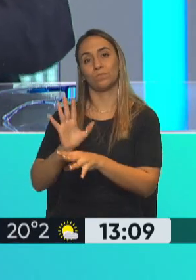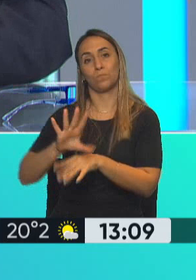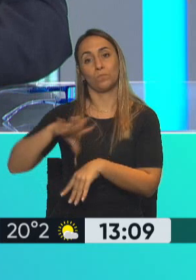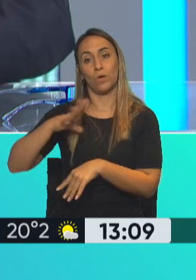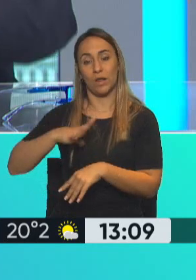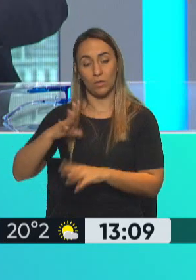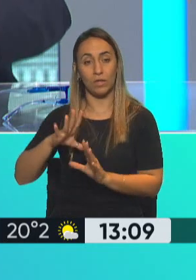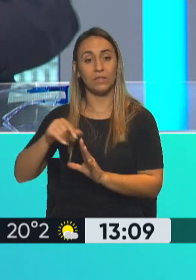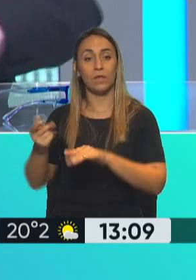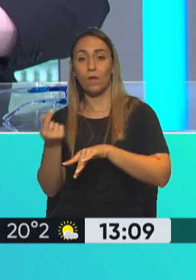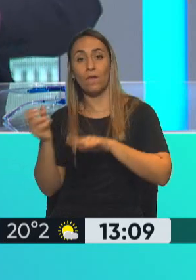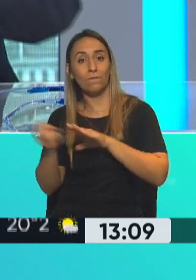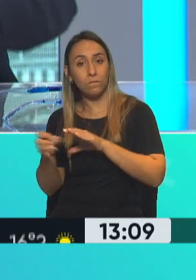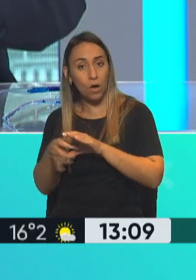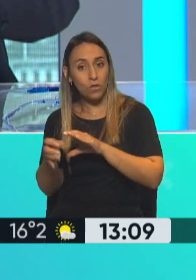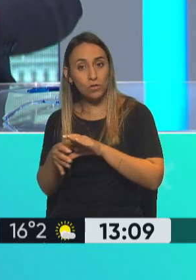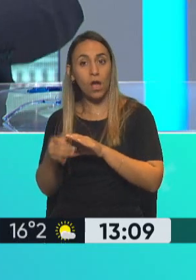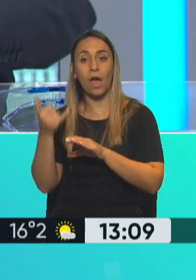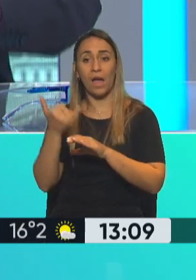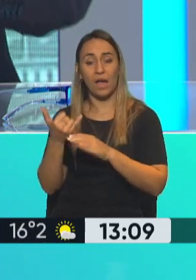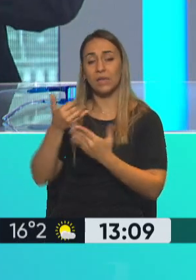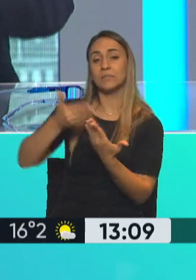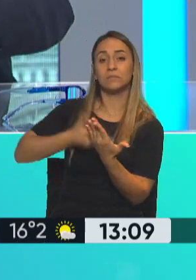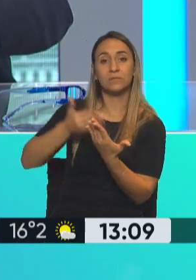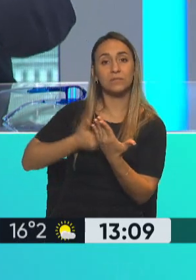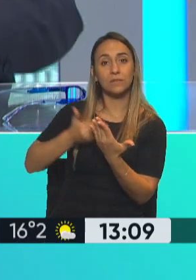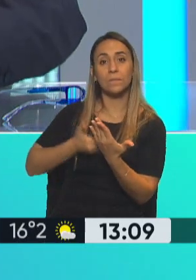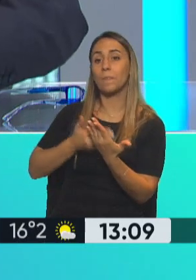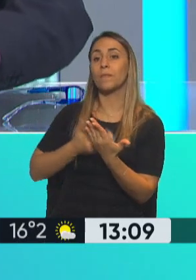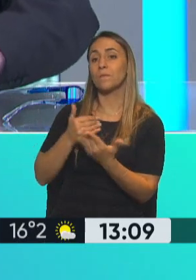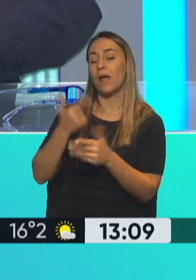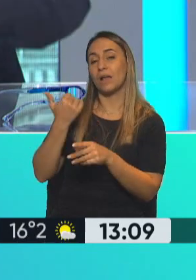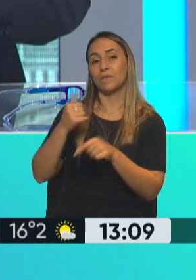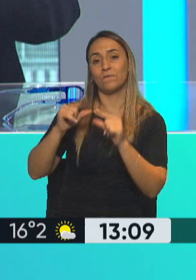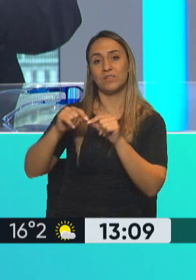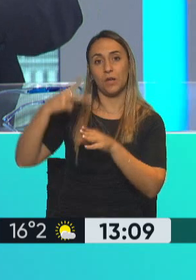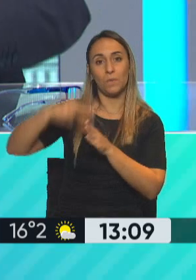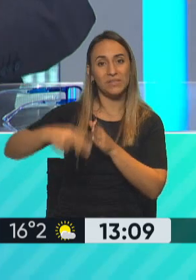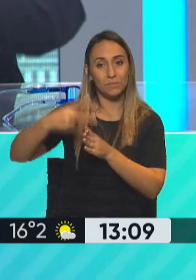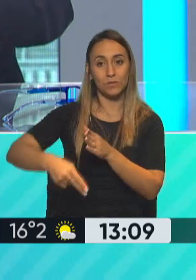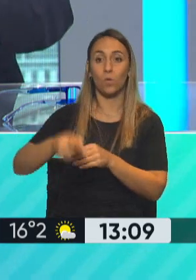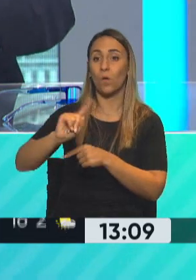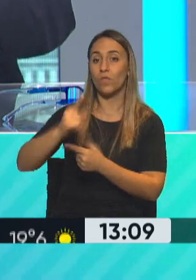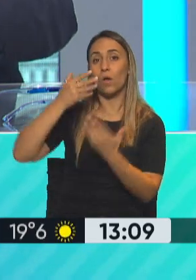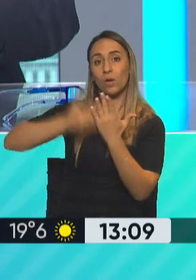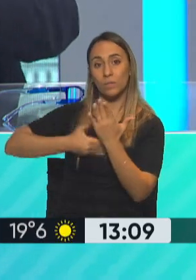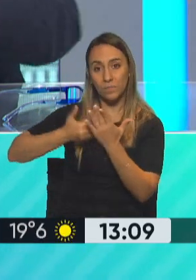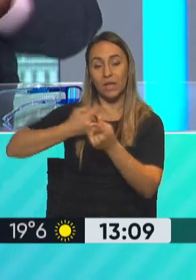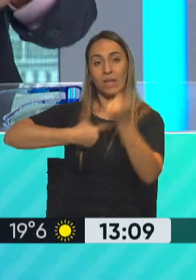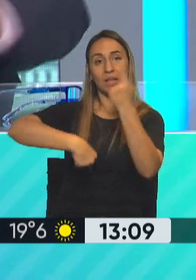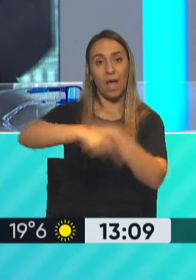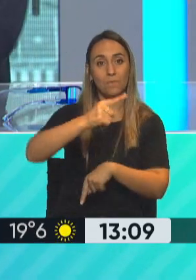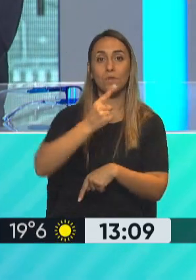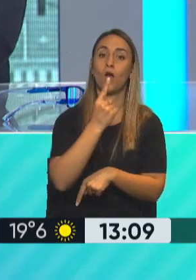dice es un fondo que tiene títulos a determinado plazo. Cuando se va cobrando esos activos, es decir, la renta que generan esos